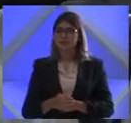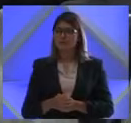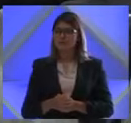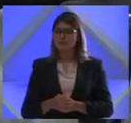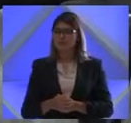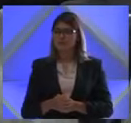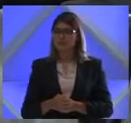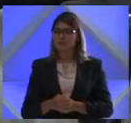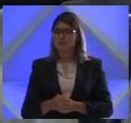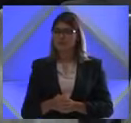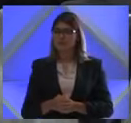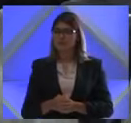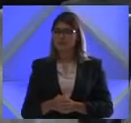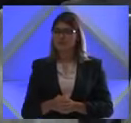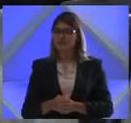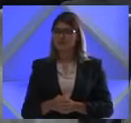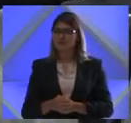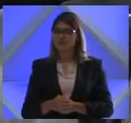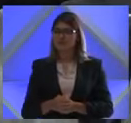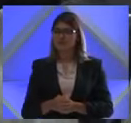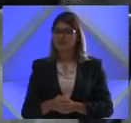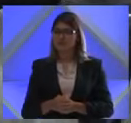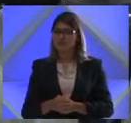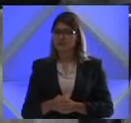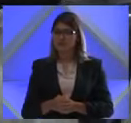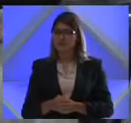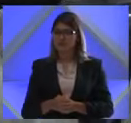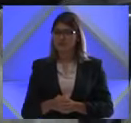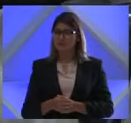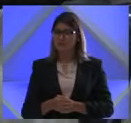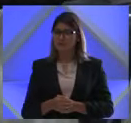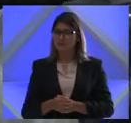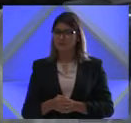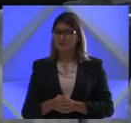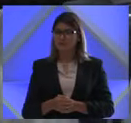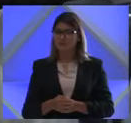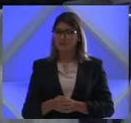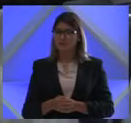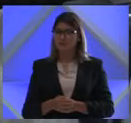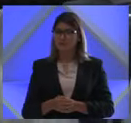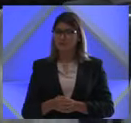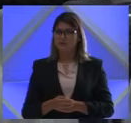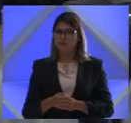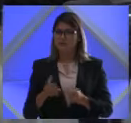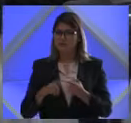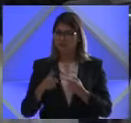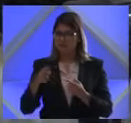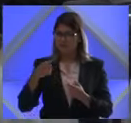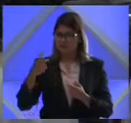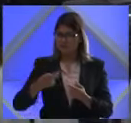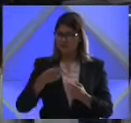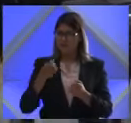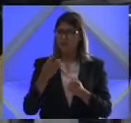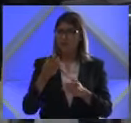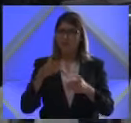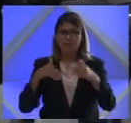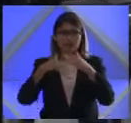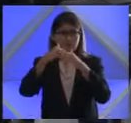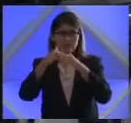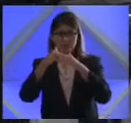tiene otra pues si quieres de una vez fue la de cuál es el límite entre lo